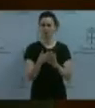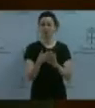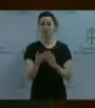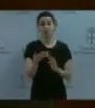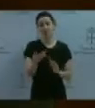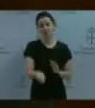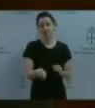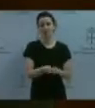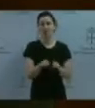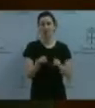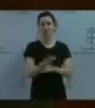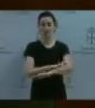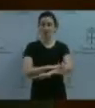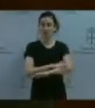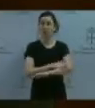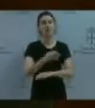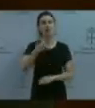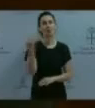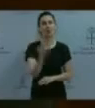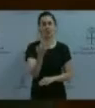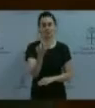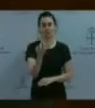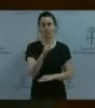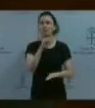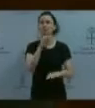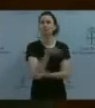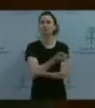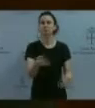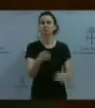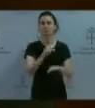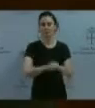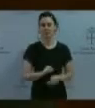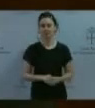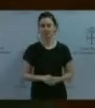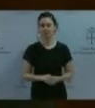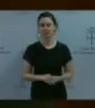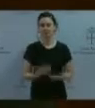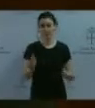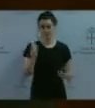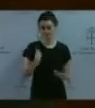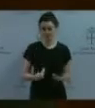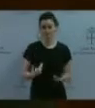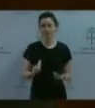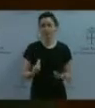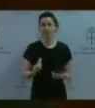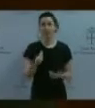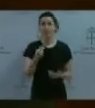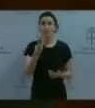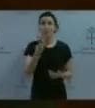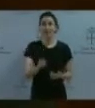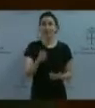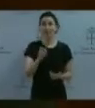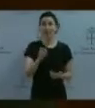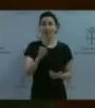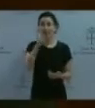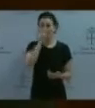que esos derechos se cumplan. En estas más de 2 décadas desde que se aprobó la citada ley, podemos